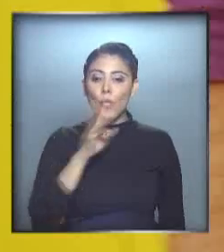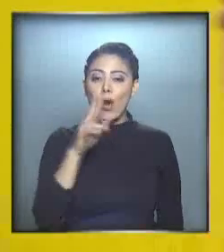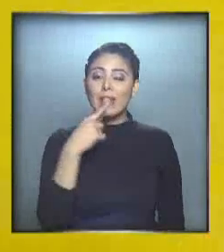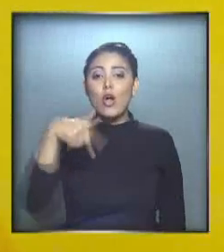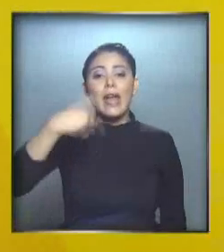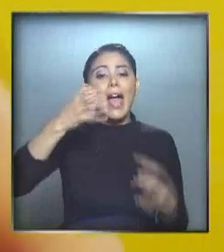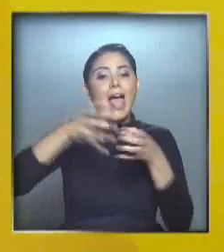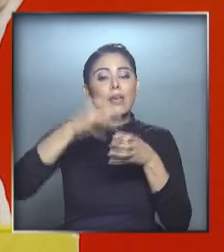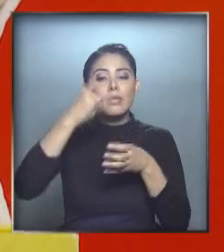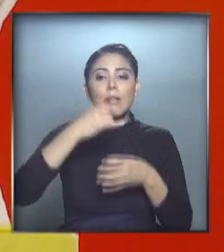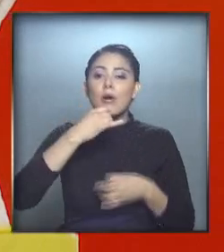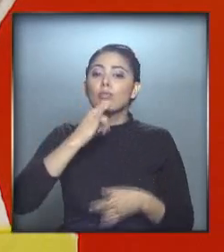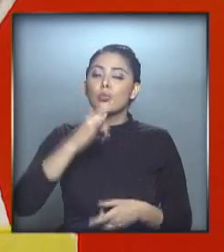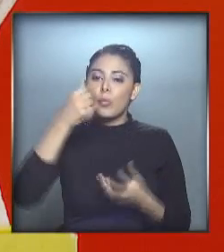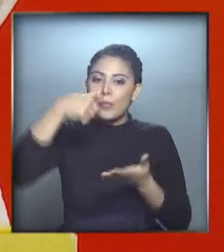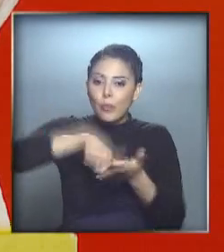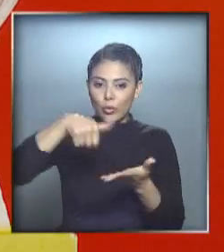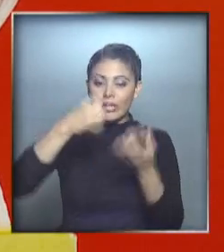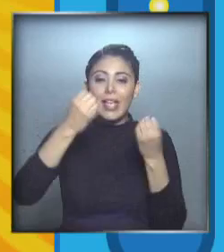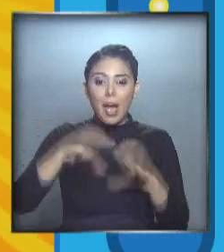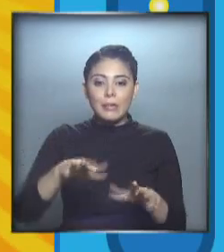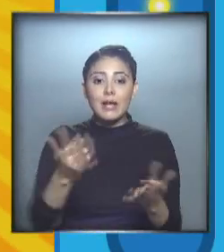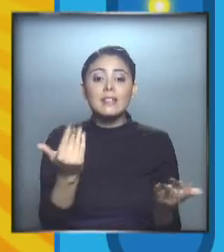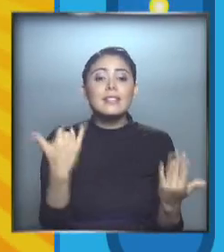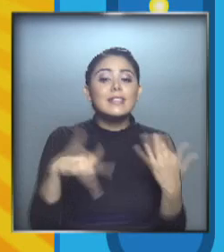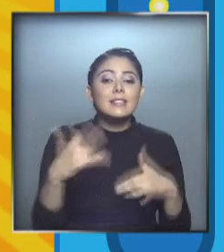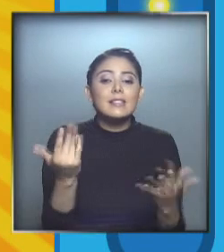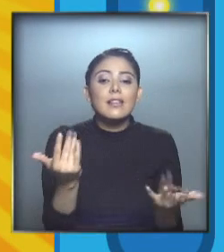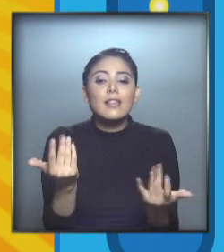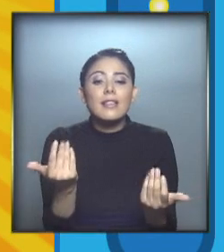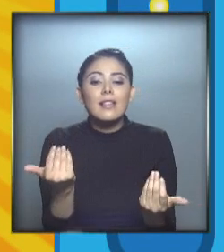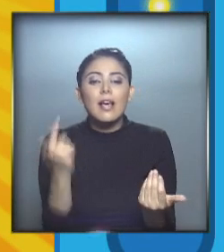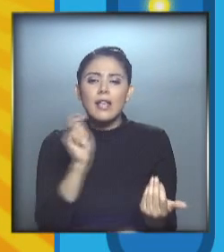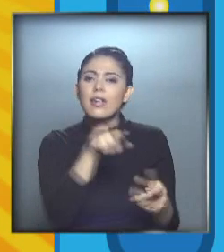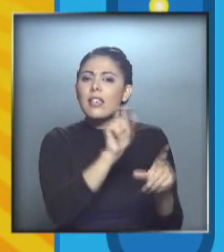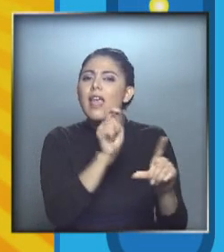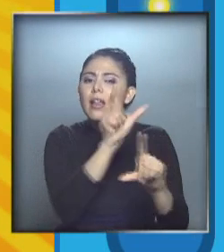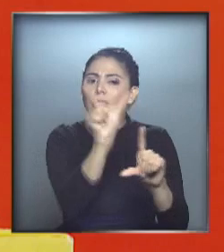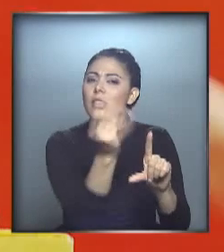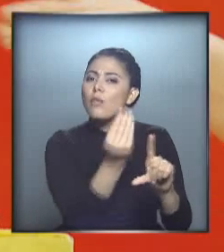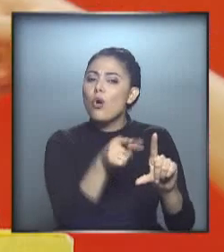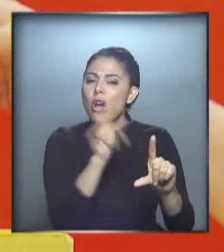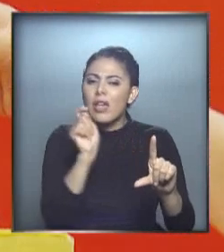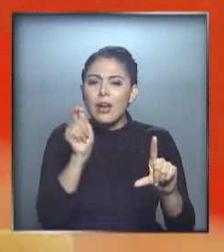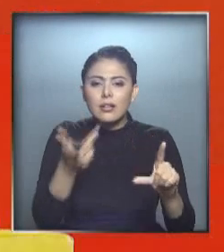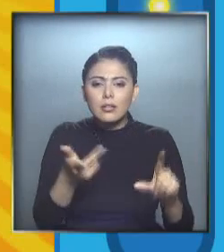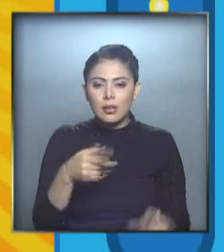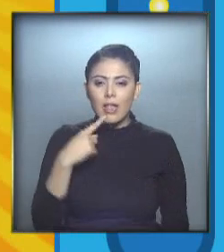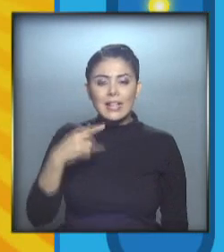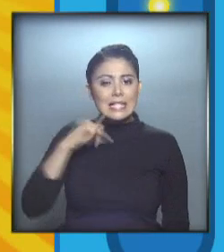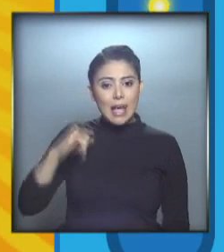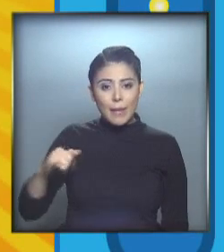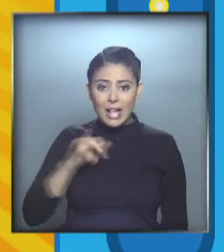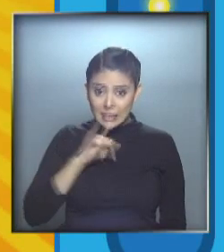comienza, aprieta el botón y dice... ¡Chan, chan, chan, chan, chan, chan, chan, chan, chan, chan, chan! ¿Quién es el personaje que aparece? ¡Samba!